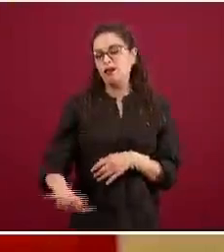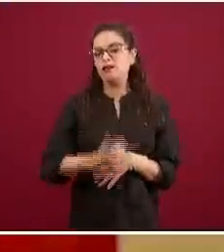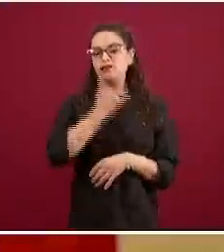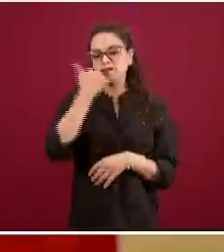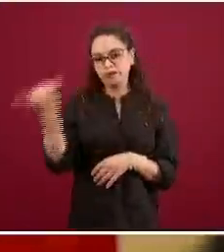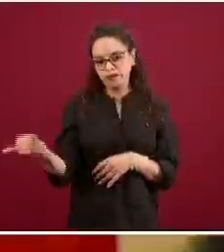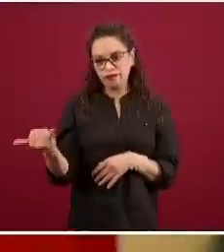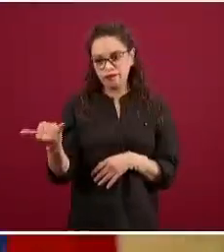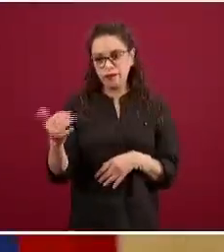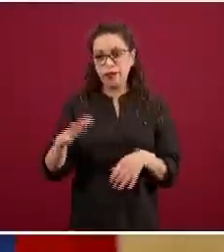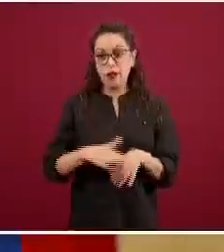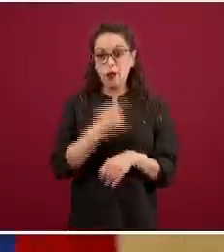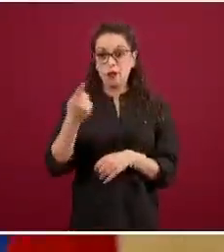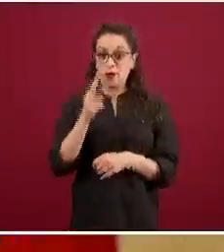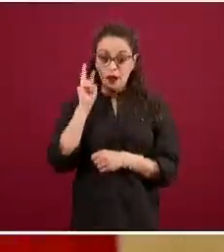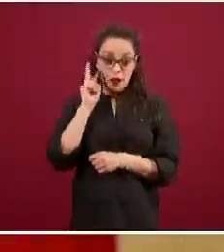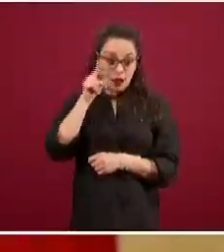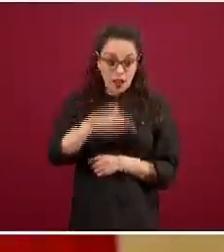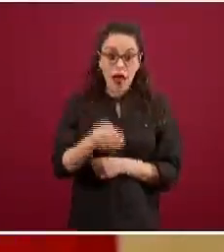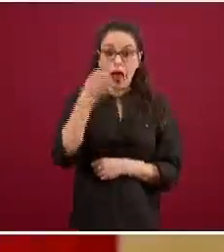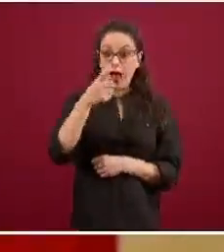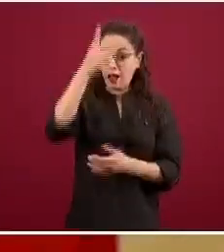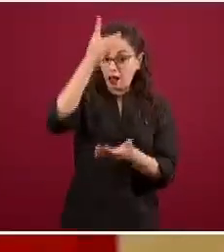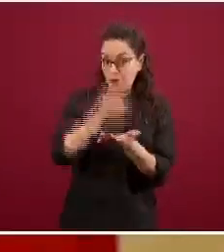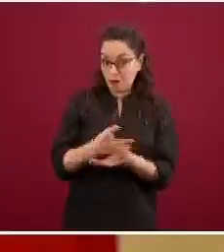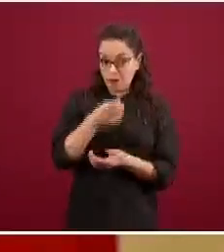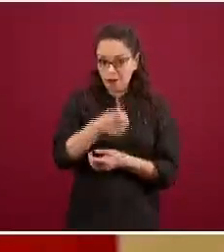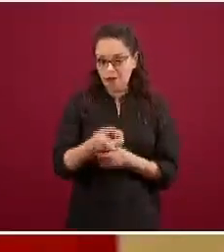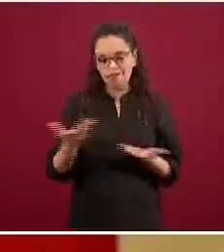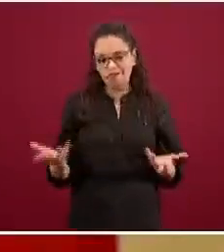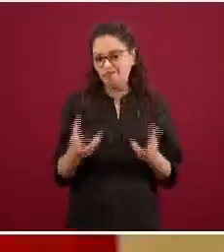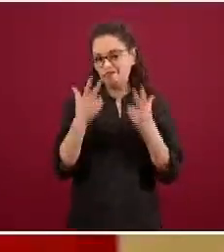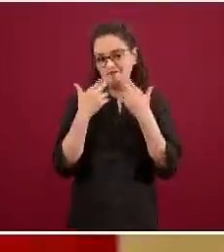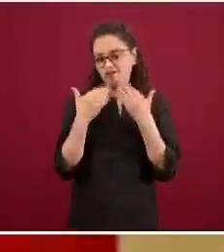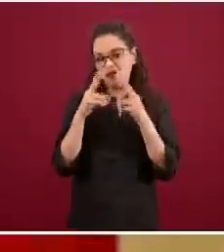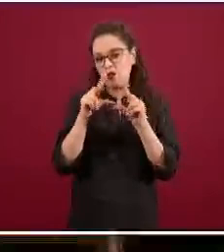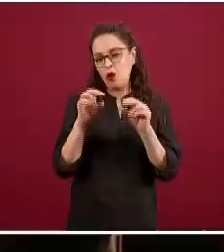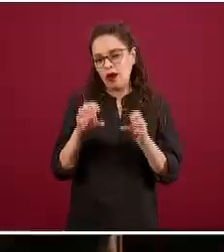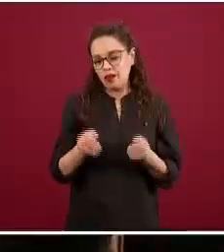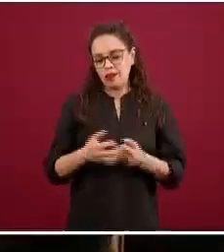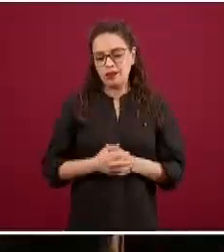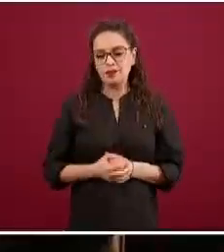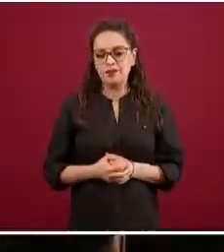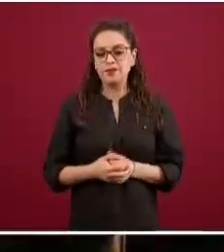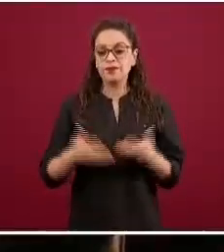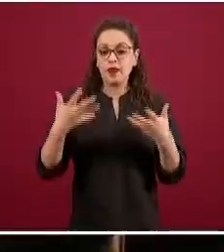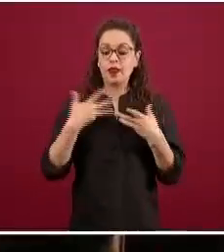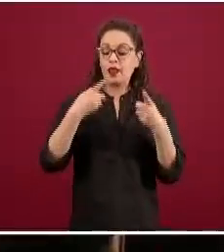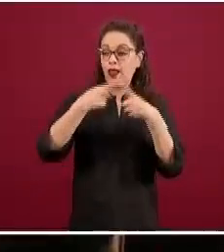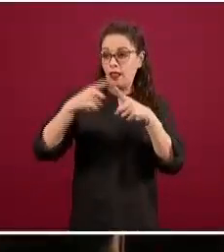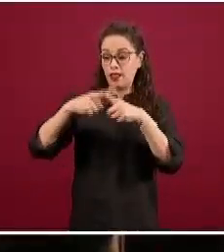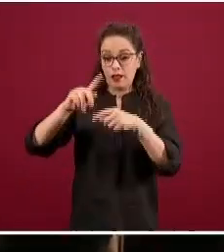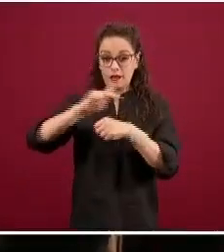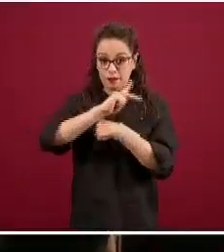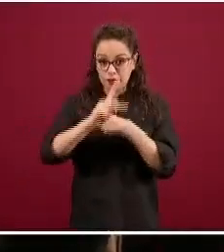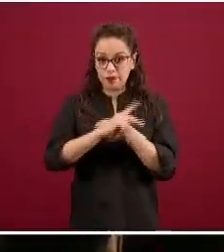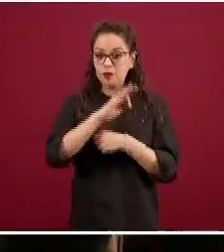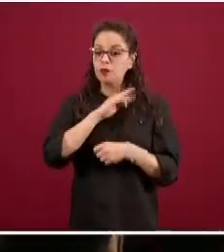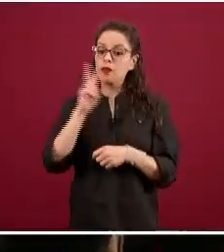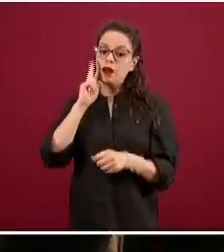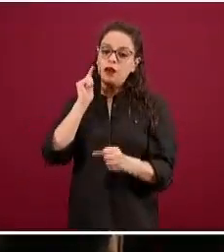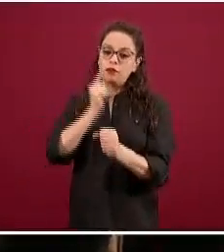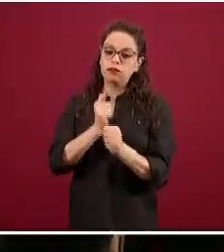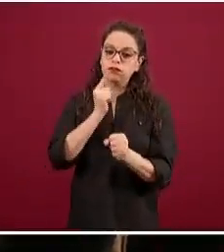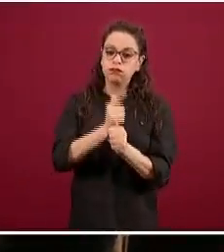ve es lo único que hay. En la mayoría de los países donde hemos visto distintos números de casos, que se cuentan